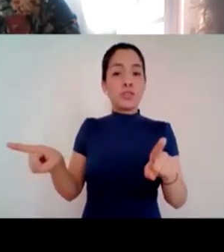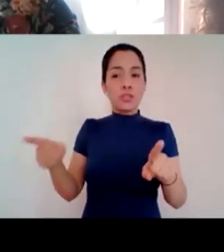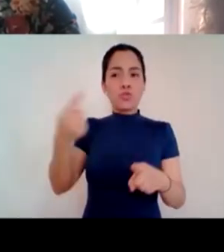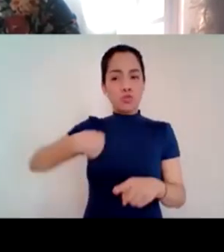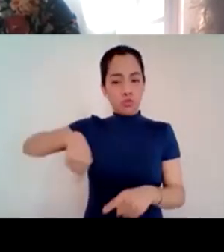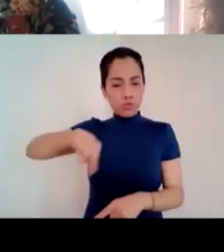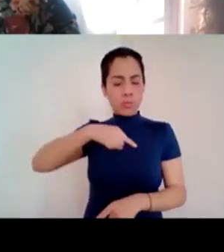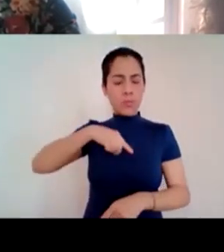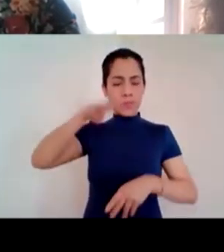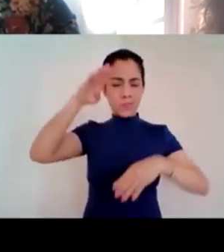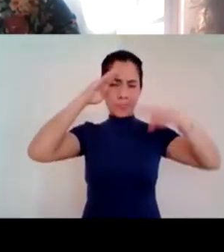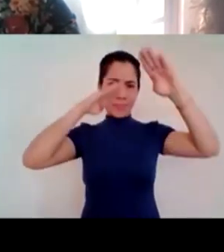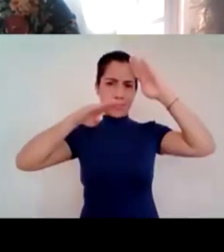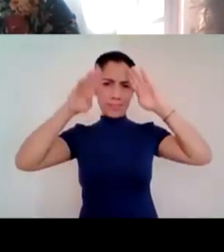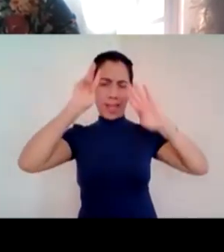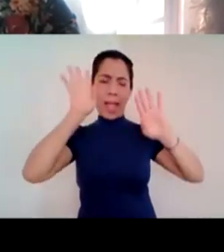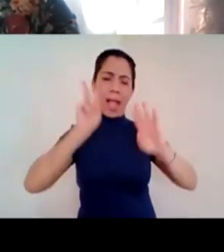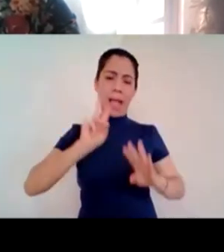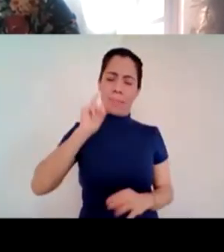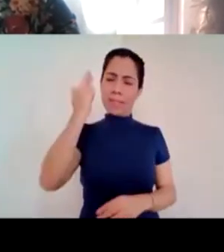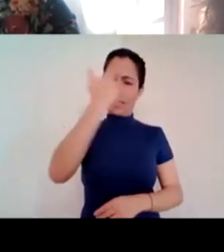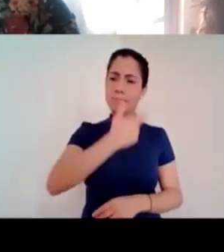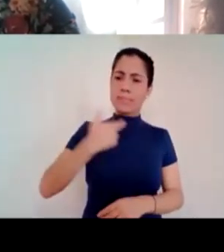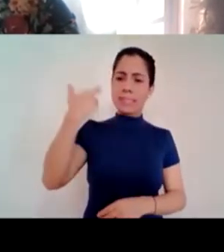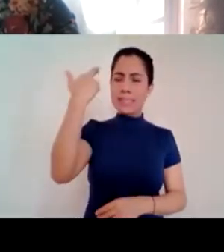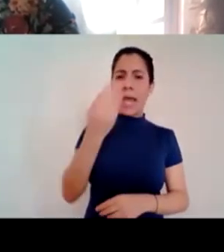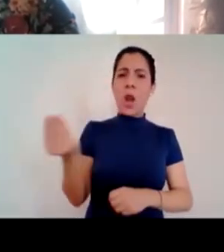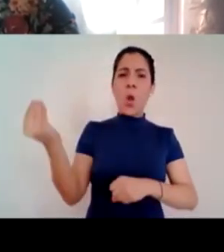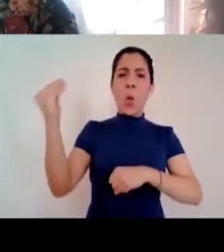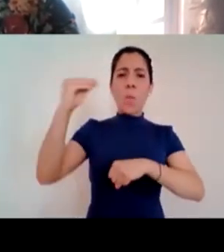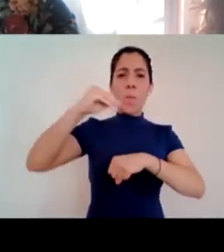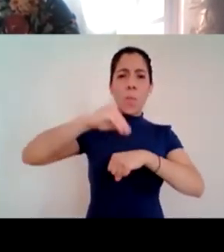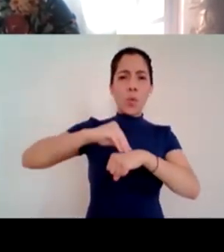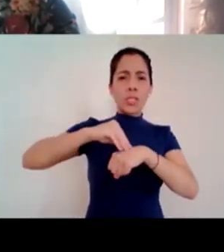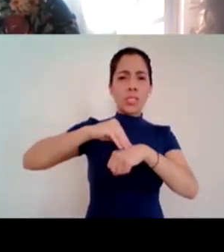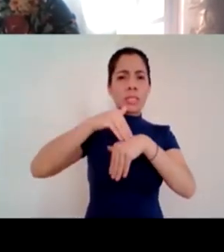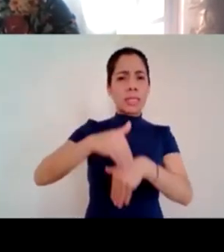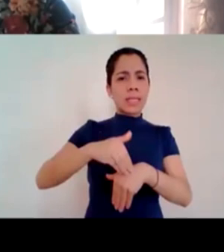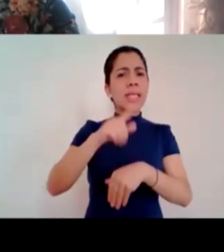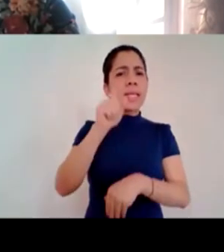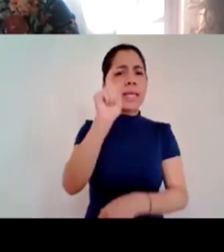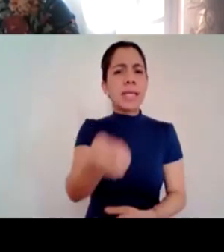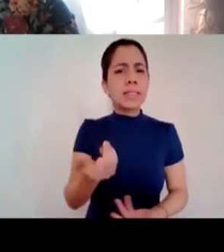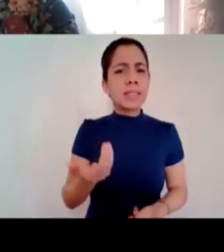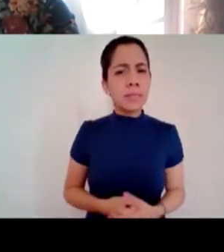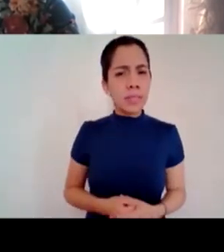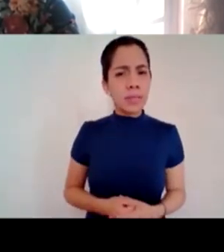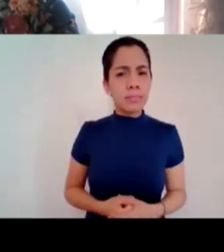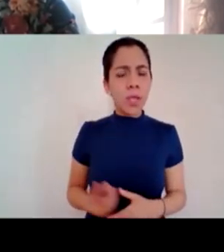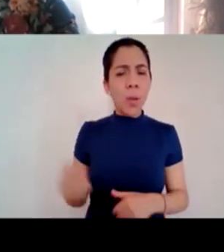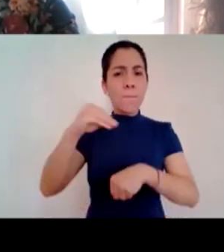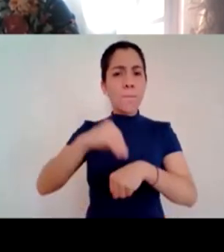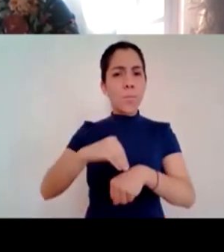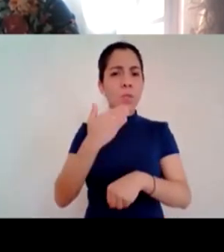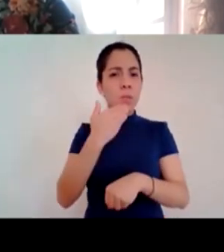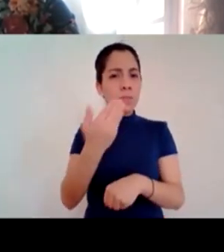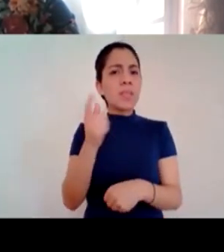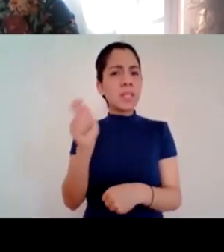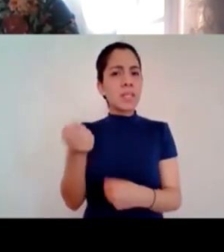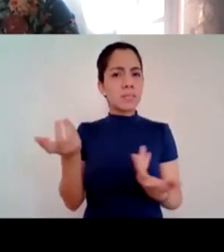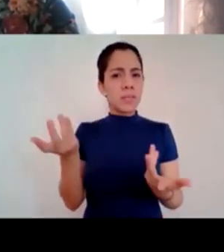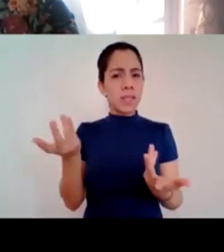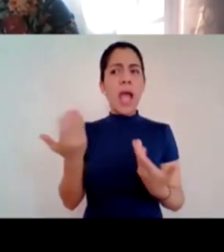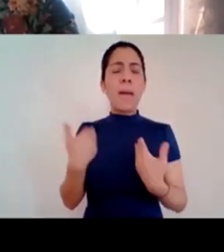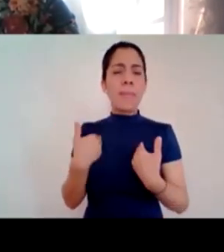qué es lo que estamos entendiendo por obediencia qué es lo que estamos entendiendo por portarse bien qué es lo que